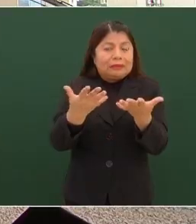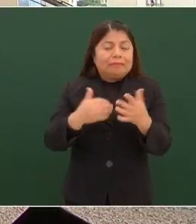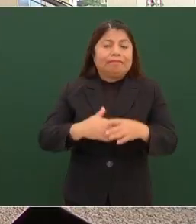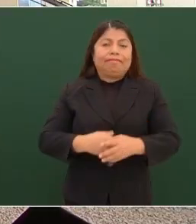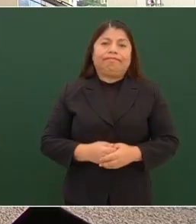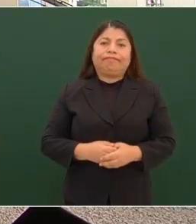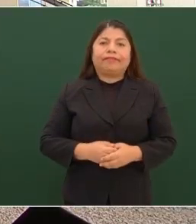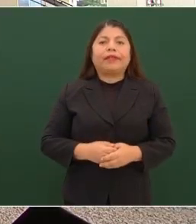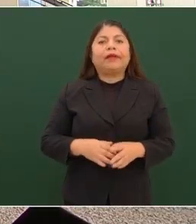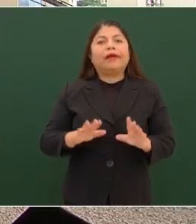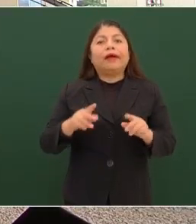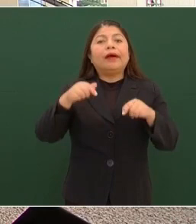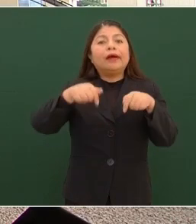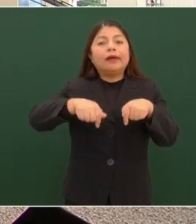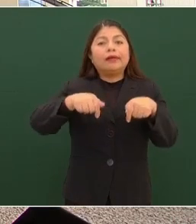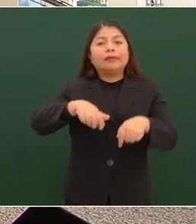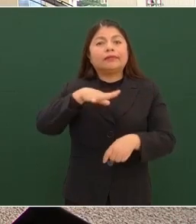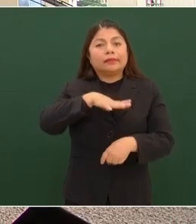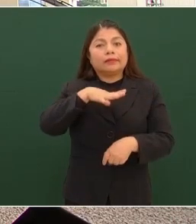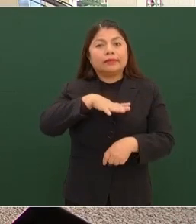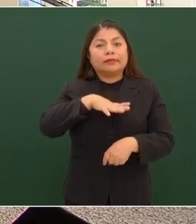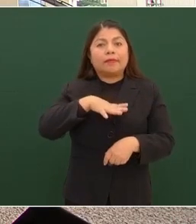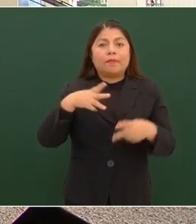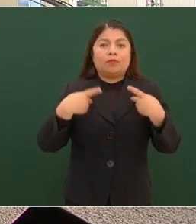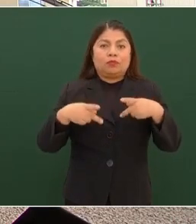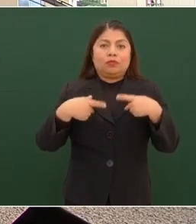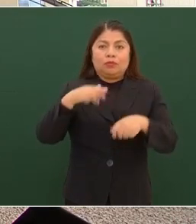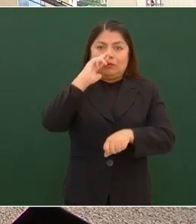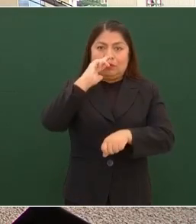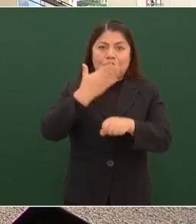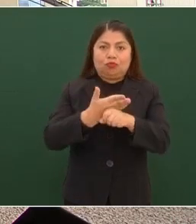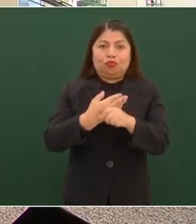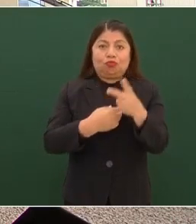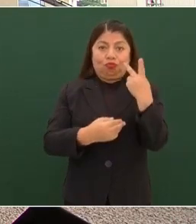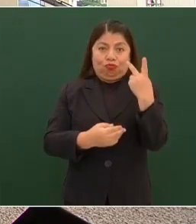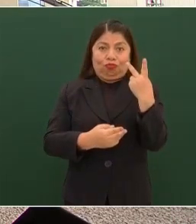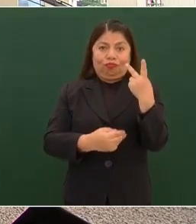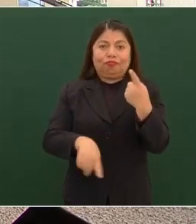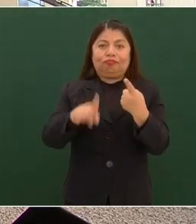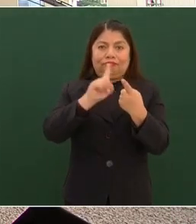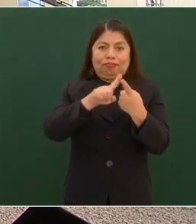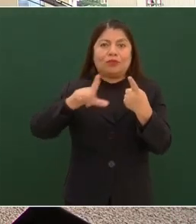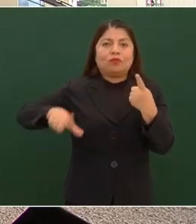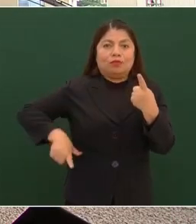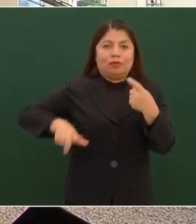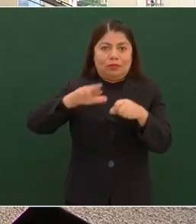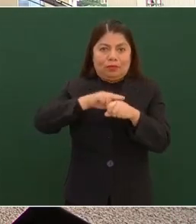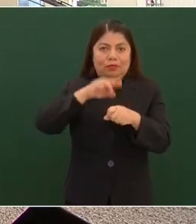responsables, la gobernadora y la secretaria de Seguridad Pública. A ver qué nos dice.